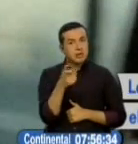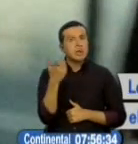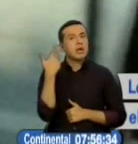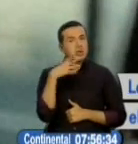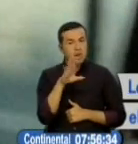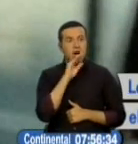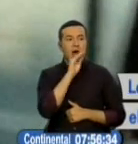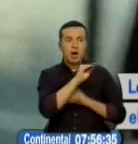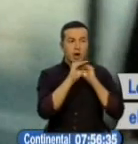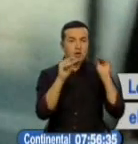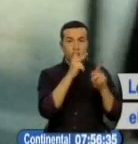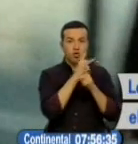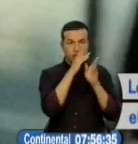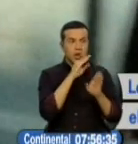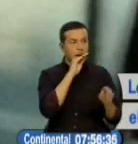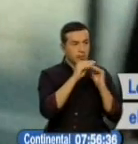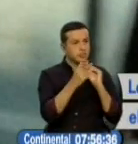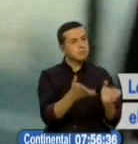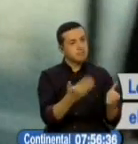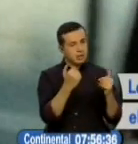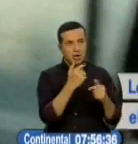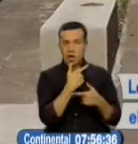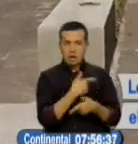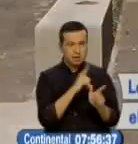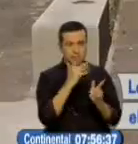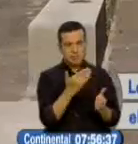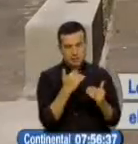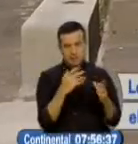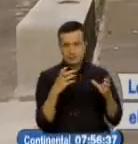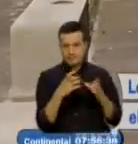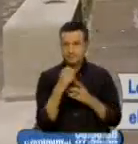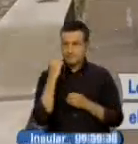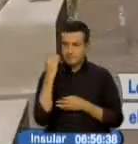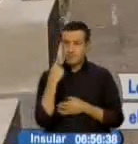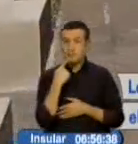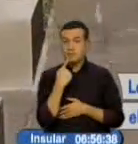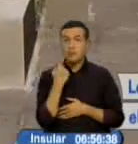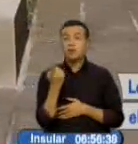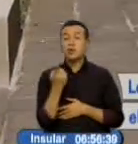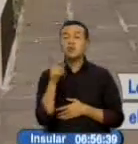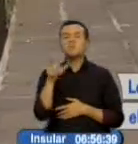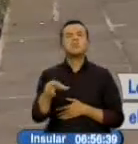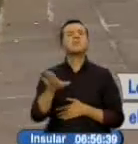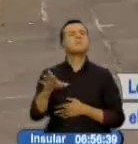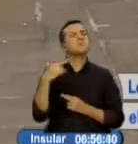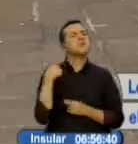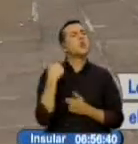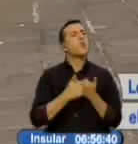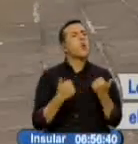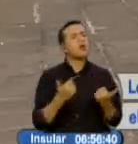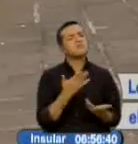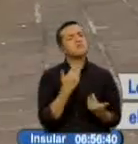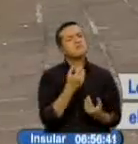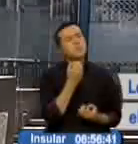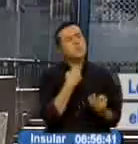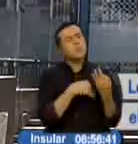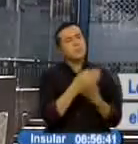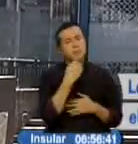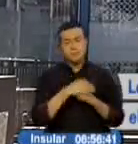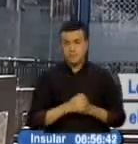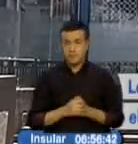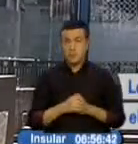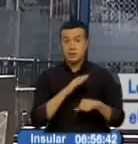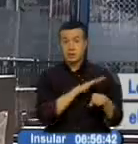los 21 ediles a rendir su versión libre y sin juramento, para conocer las funciones que desarrollaba al interior del Cabildo Mauro T.